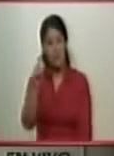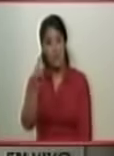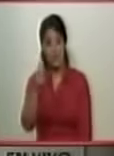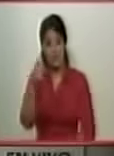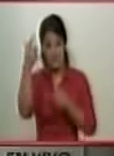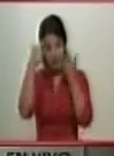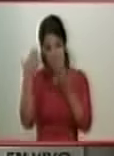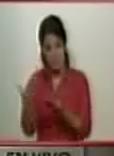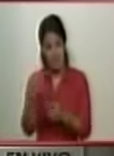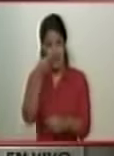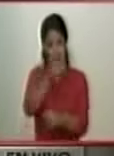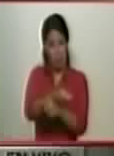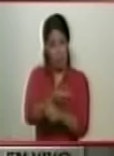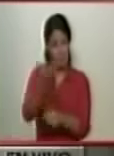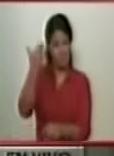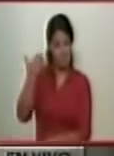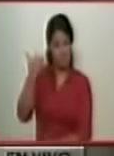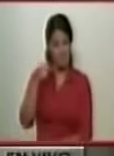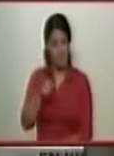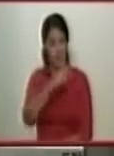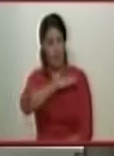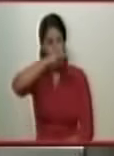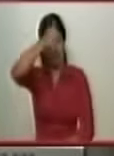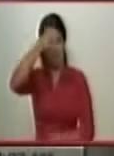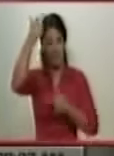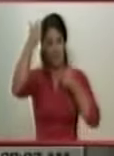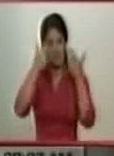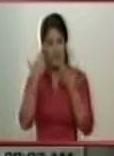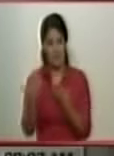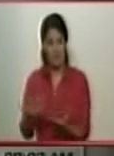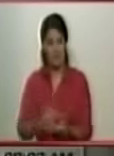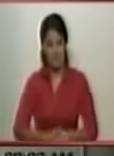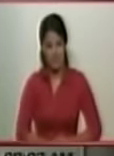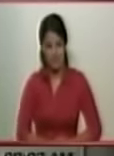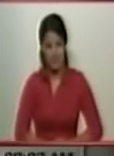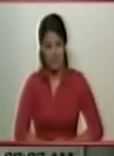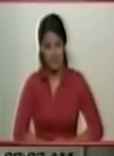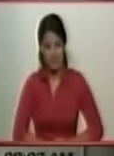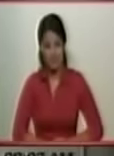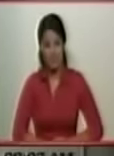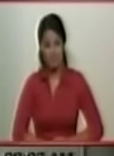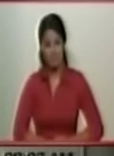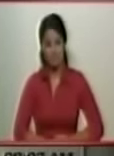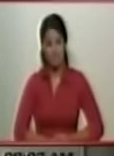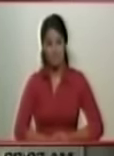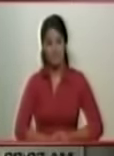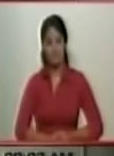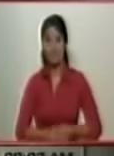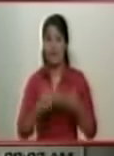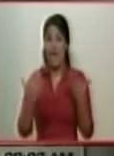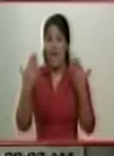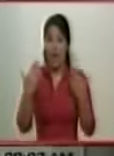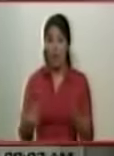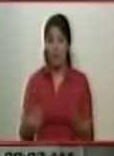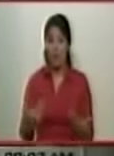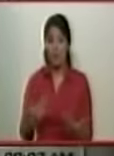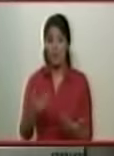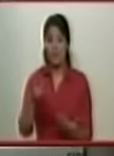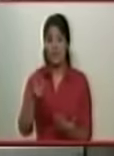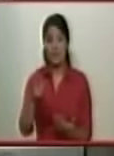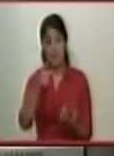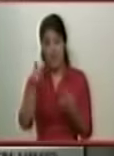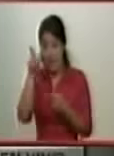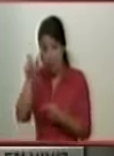graduación del comandante supremo Hugo Rafael Chávez Frías, mentor guía de los